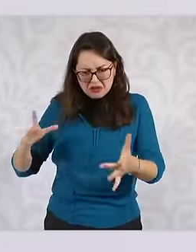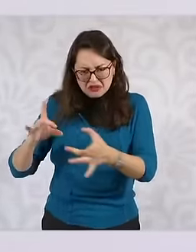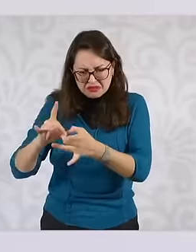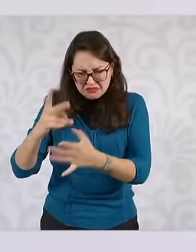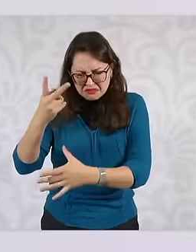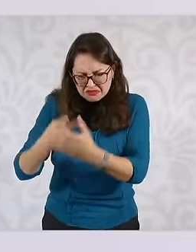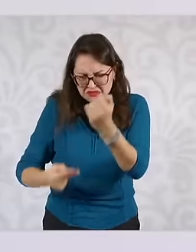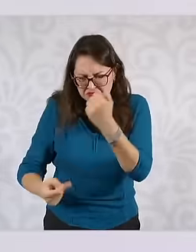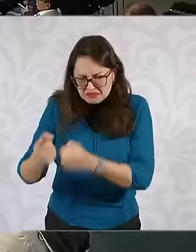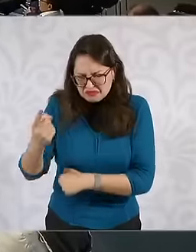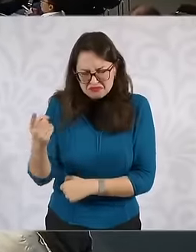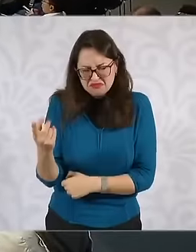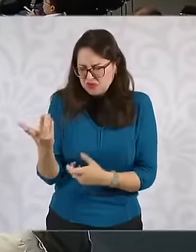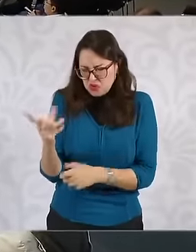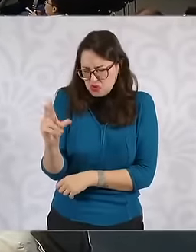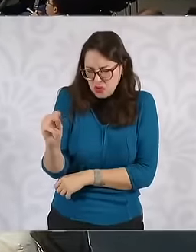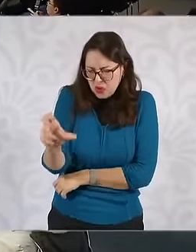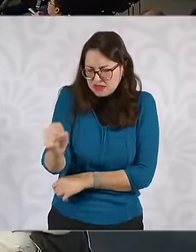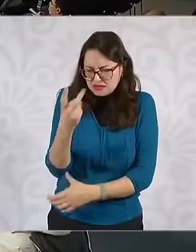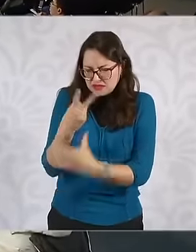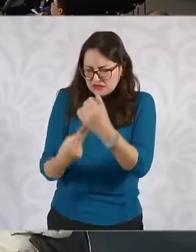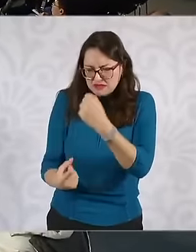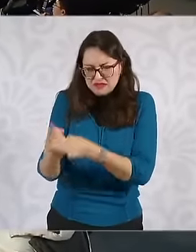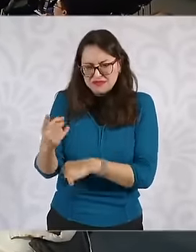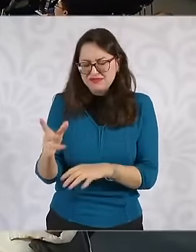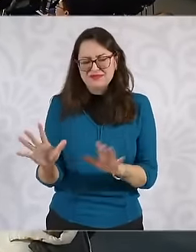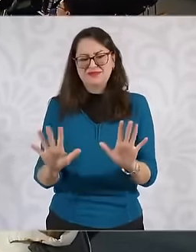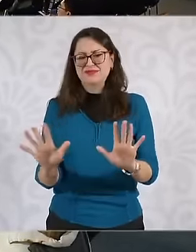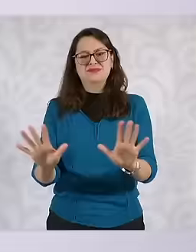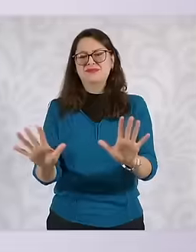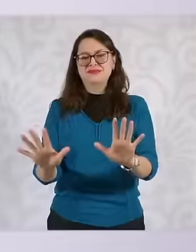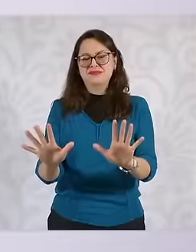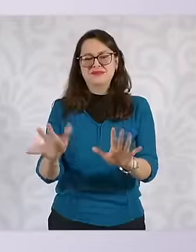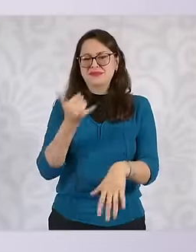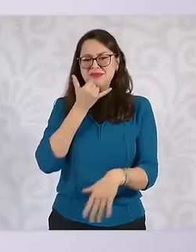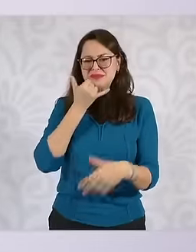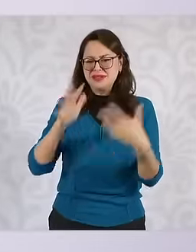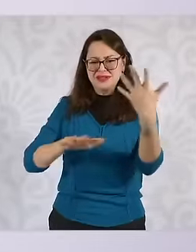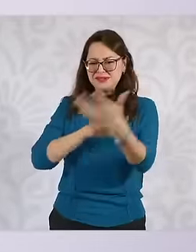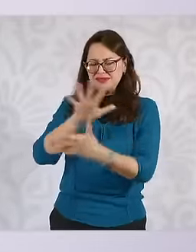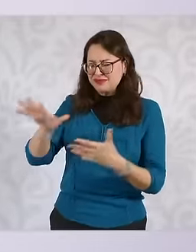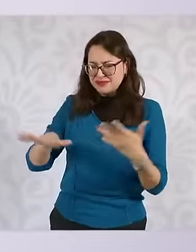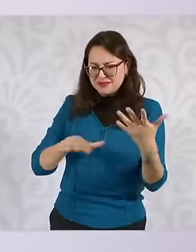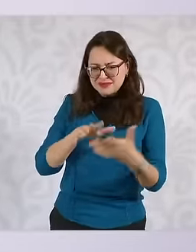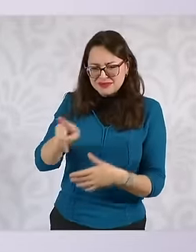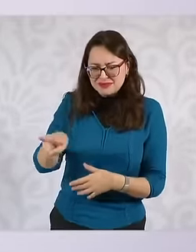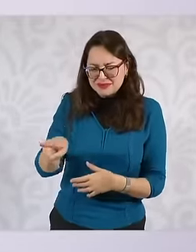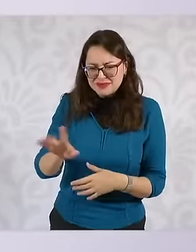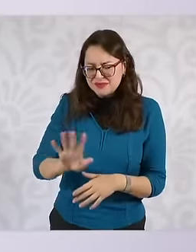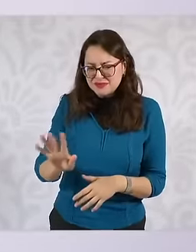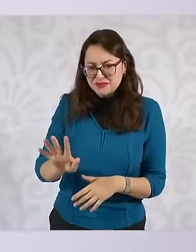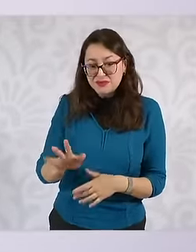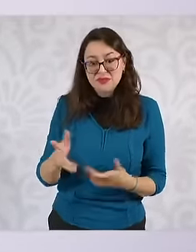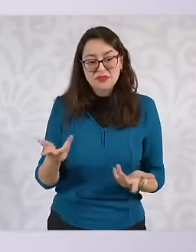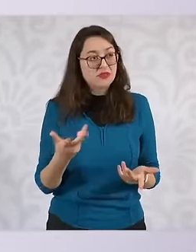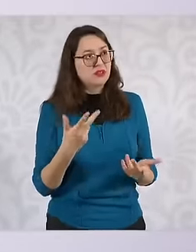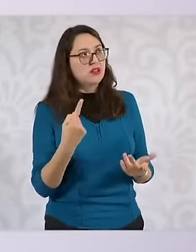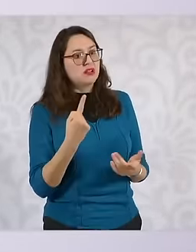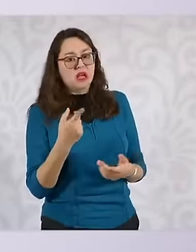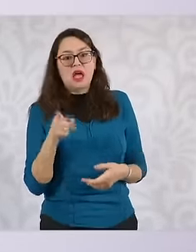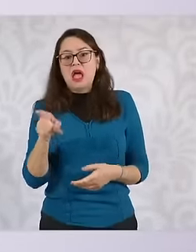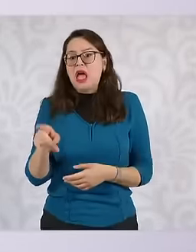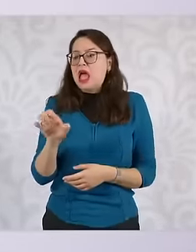que, se le acusaba de protección a estos grupos. A ver, ¿por qué no me cuentas qué pasó con la detención del… ¿De quién? Del